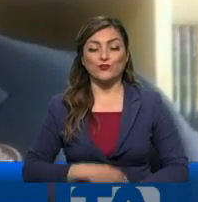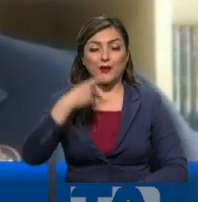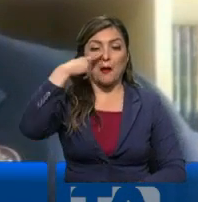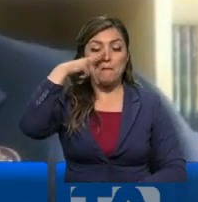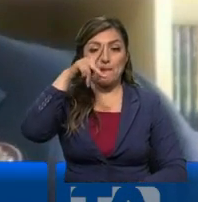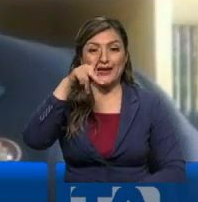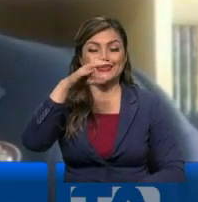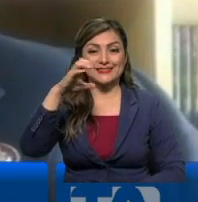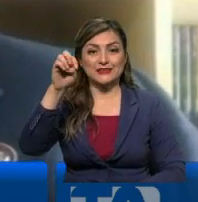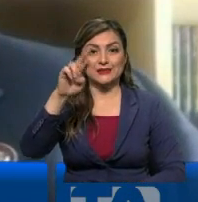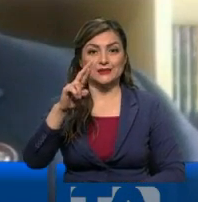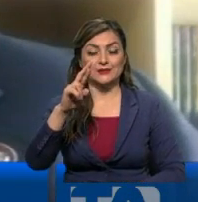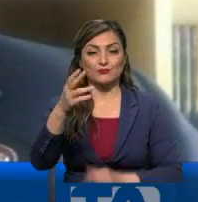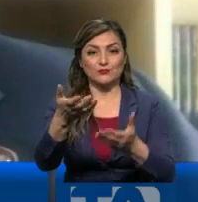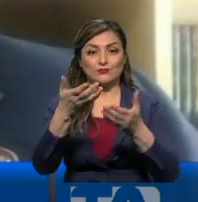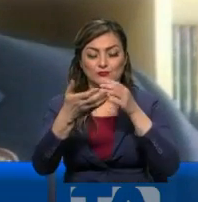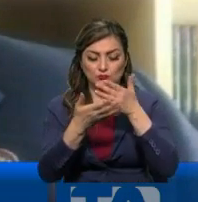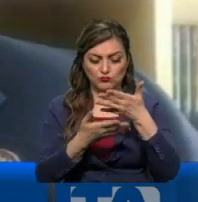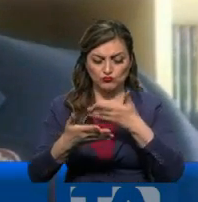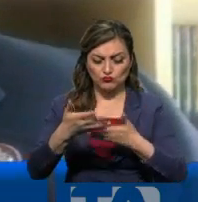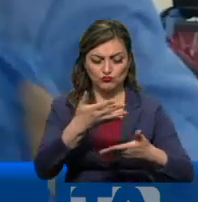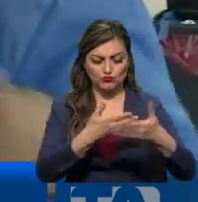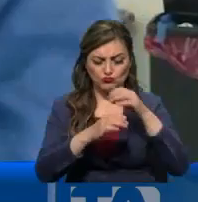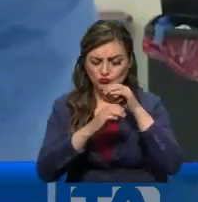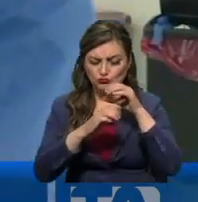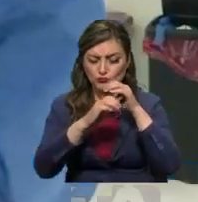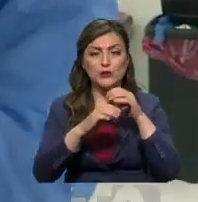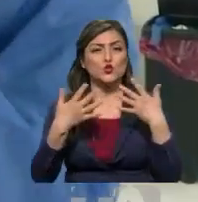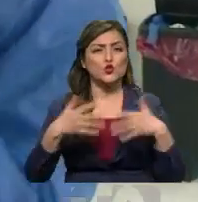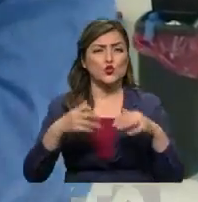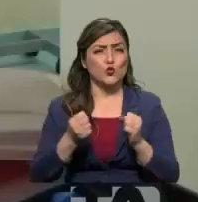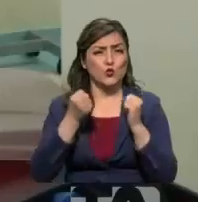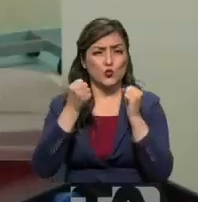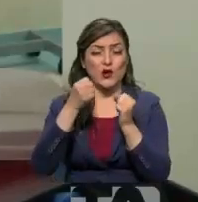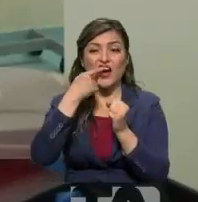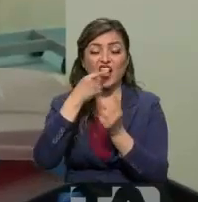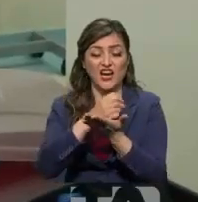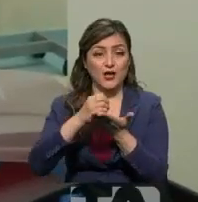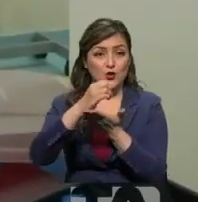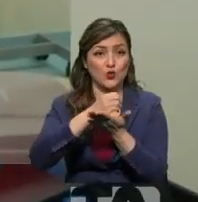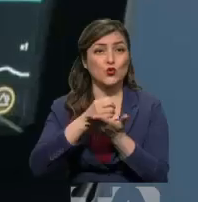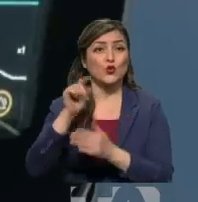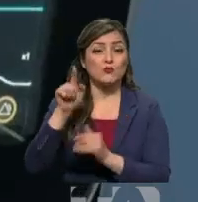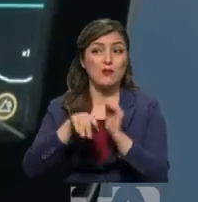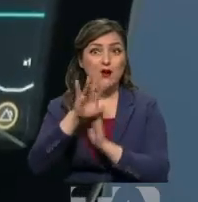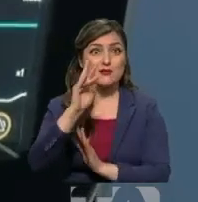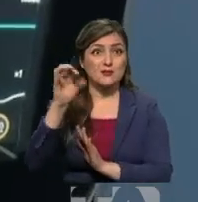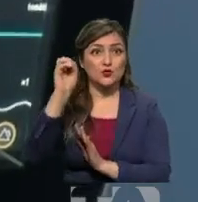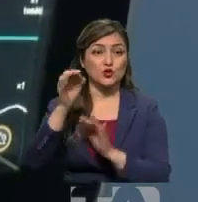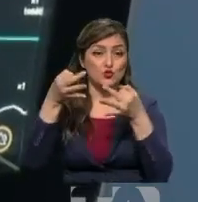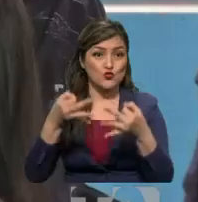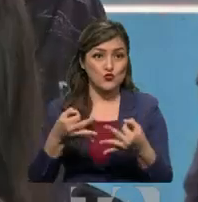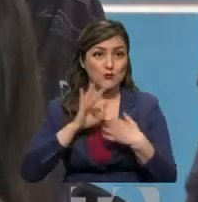que procesamos son de variantes peligrosas. En la provincia de El Oro, donde se encuentra más del 70% de los